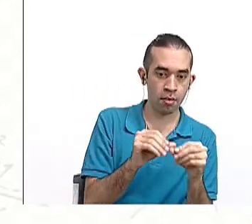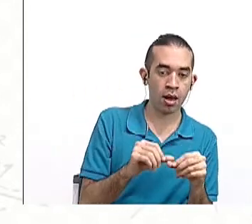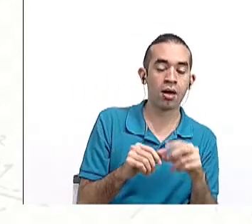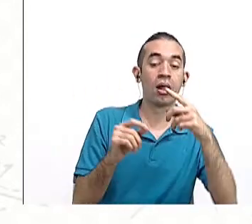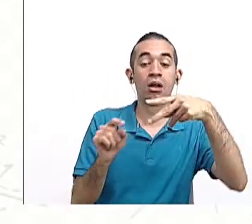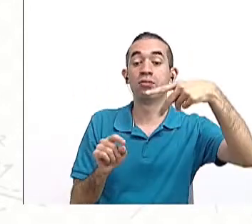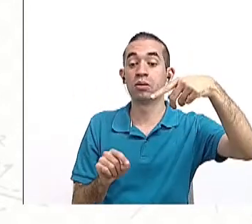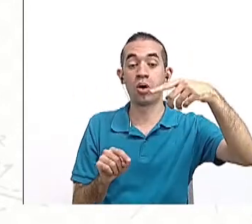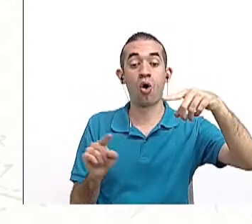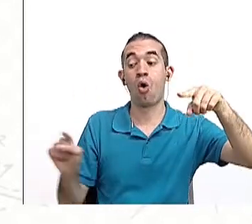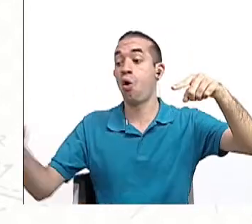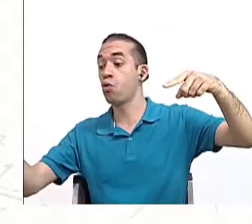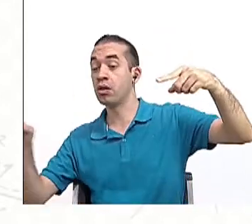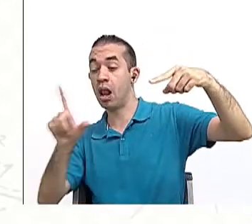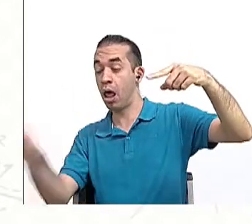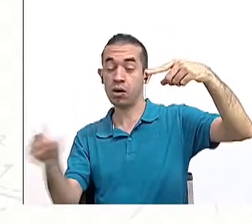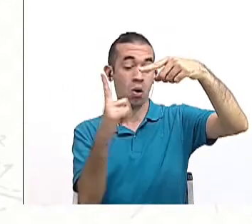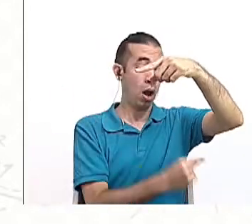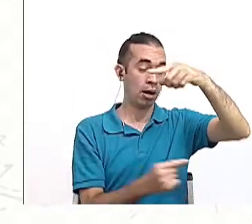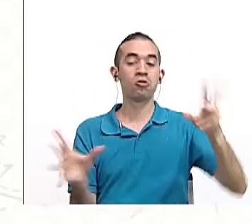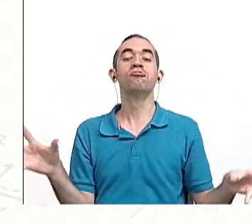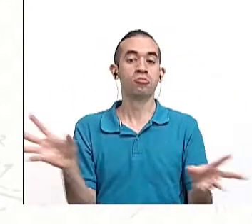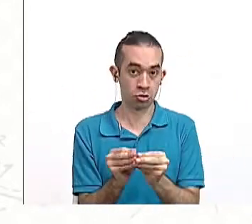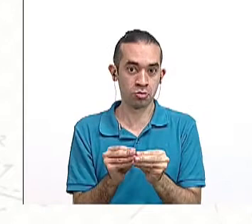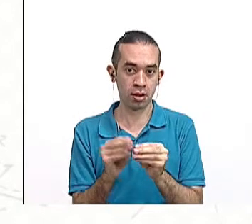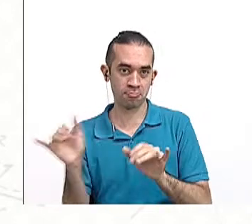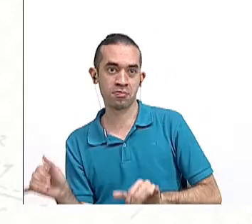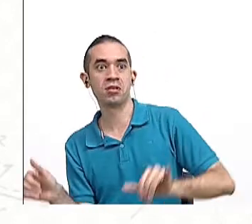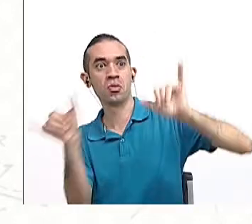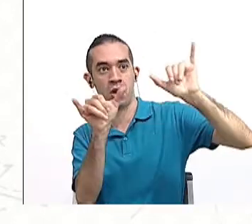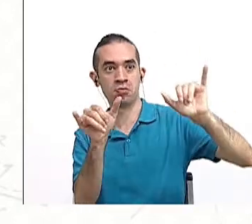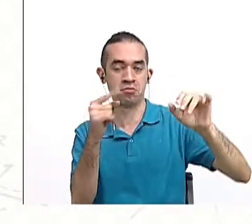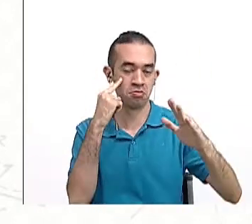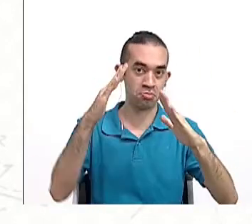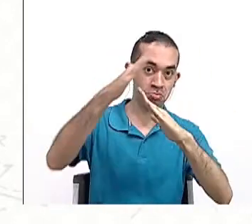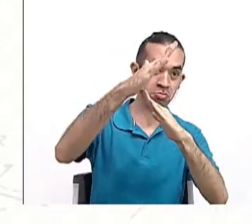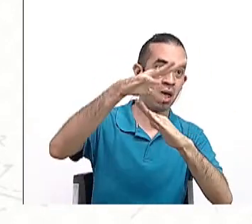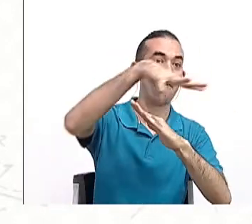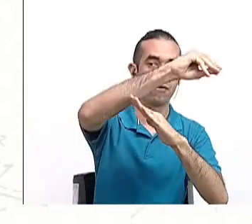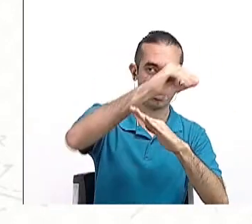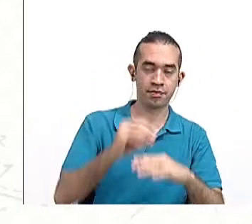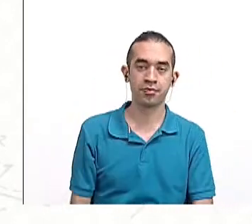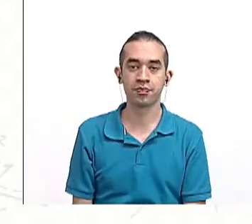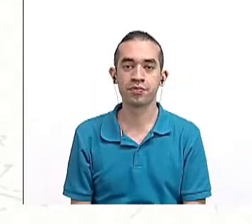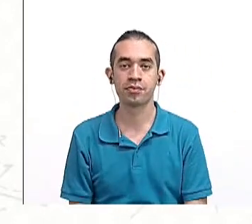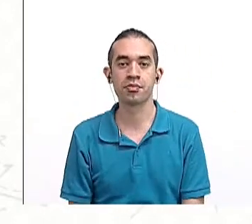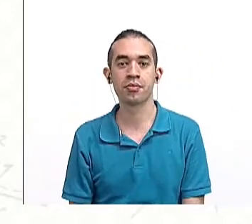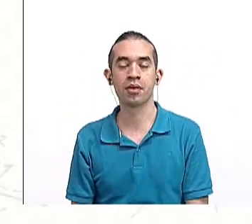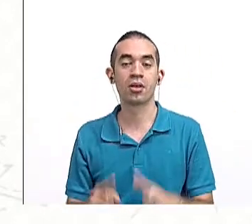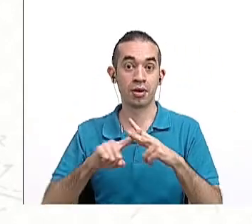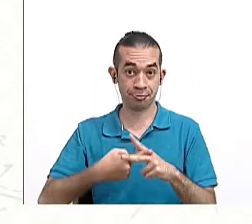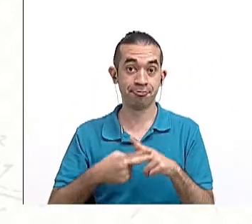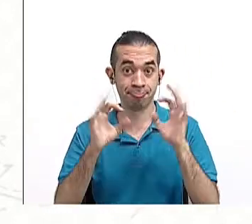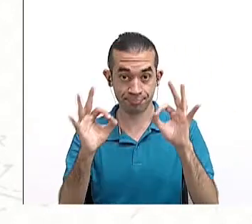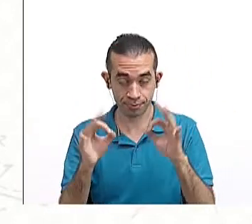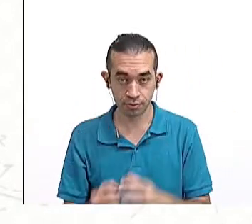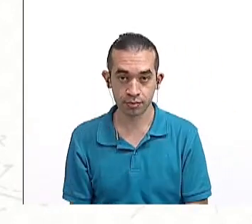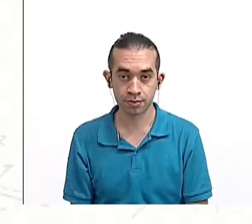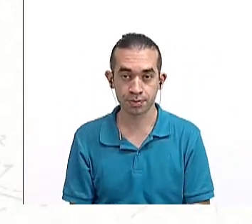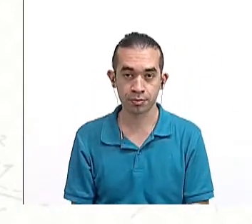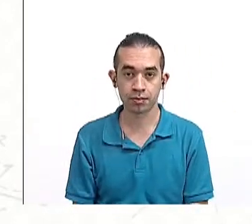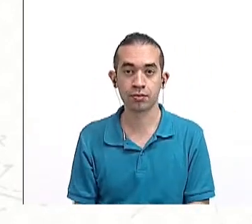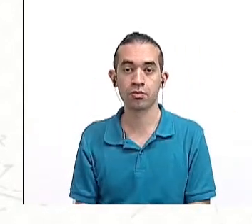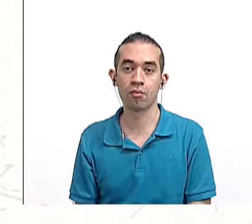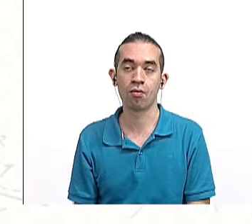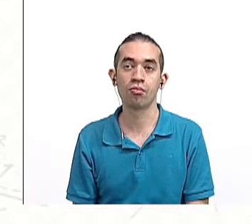tenemos esto por acá entonces vamos a iniciar las paredes ya terminamos primero la medida del ángulo